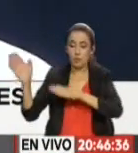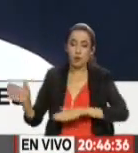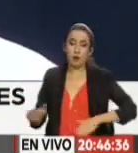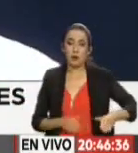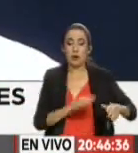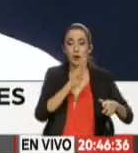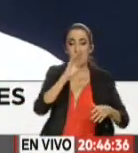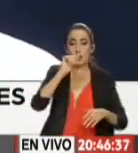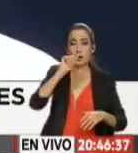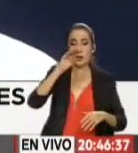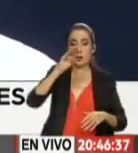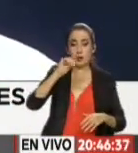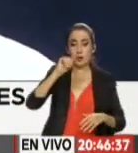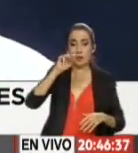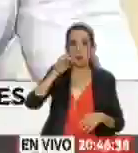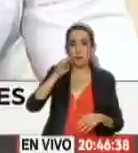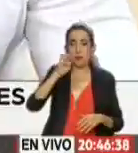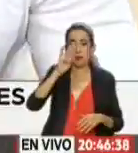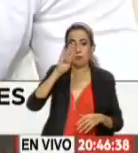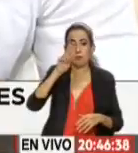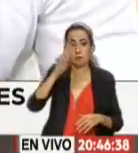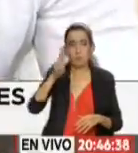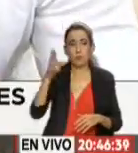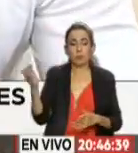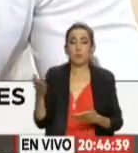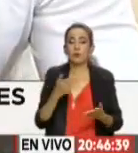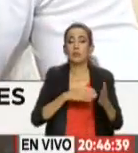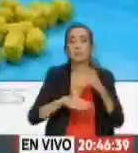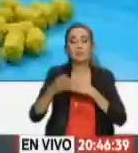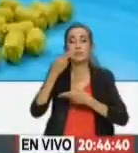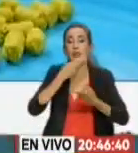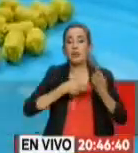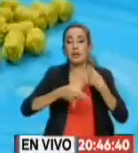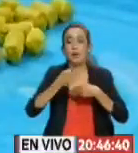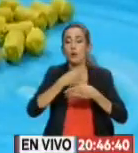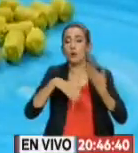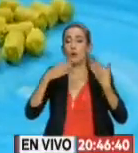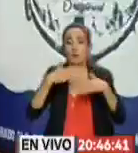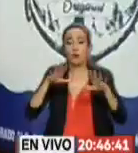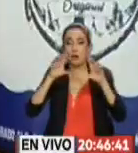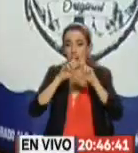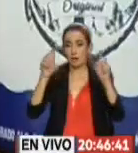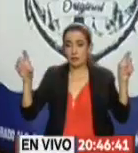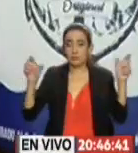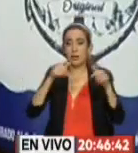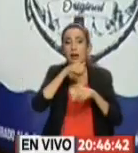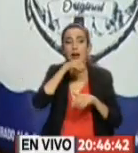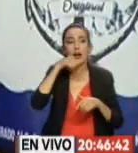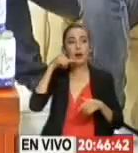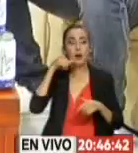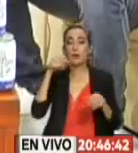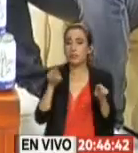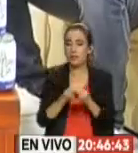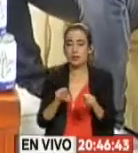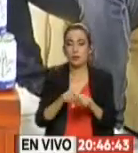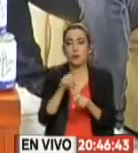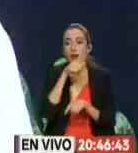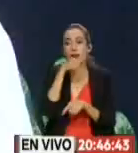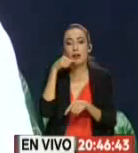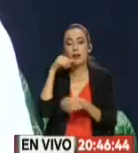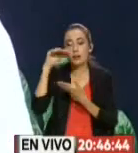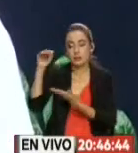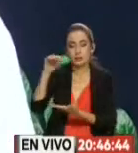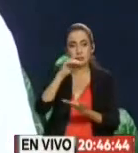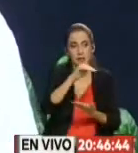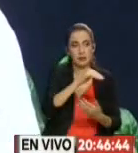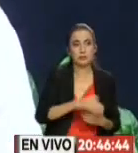bambú, con marcos de acetato y de plástico. La elaboración y comercialización de la cerveza artesanal también gana terreno a la hora de emprender.